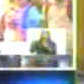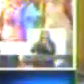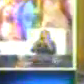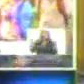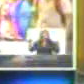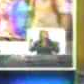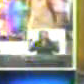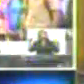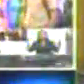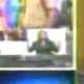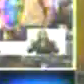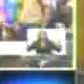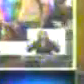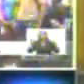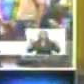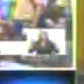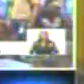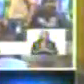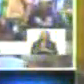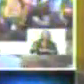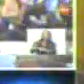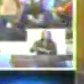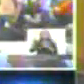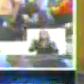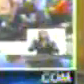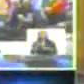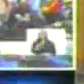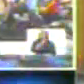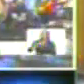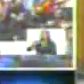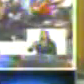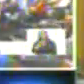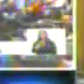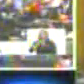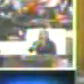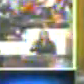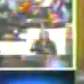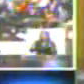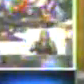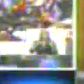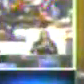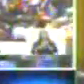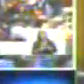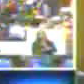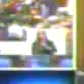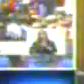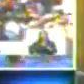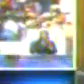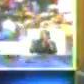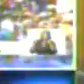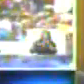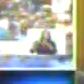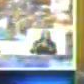dijeron, y eso lo pueden corroborar yendo para el estadio y preguntándolo, me dijeron, si vas a cantar tienes que recortar, porque